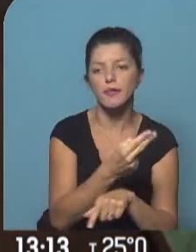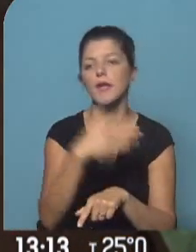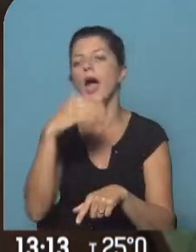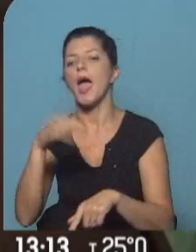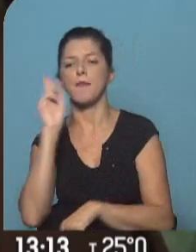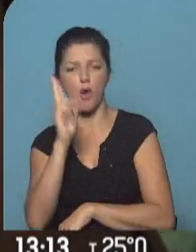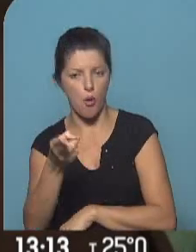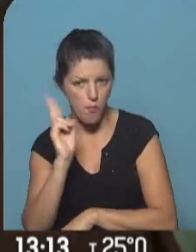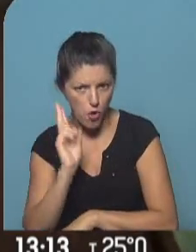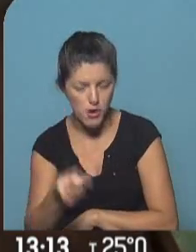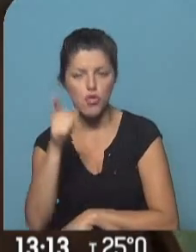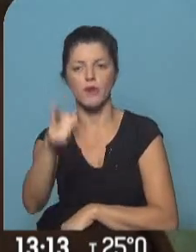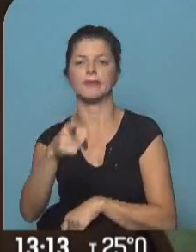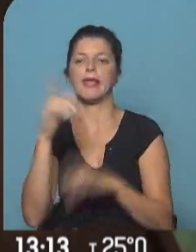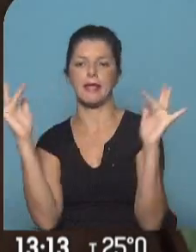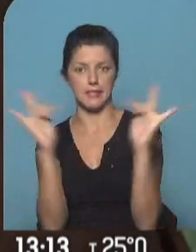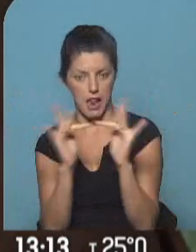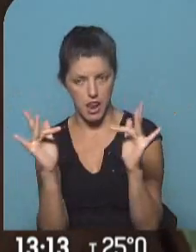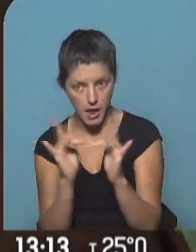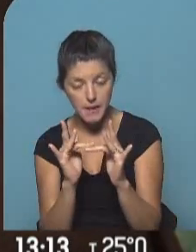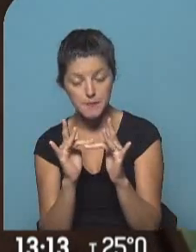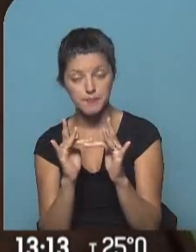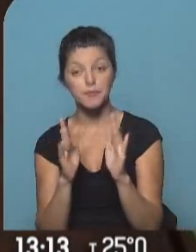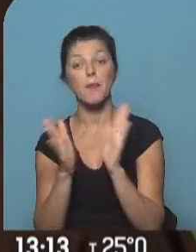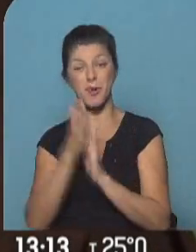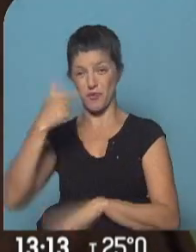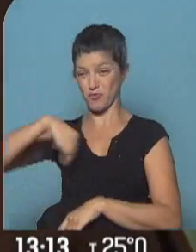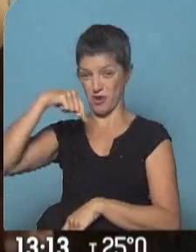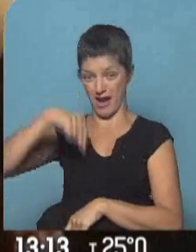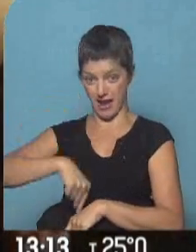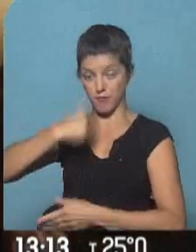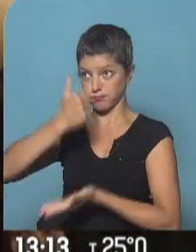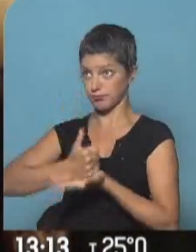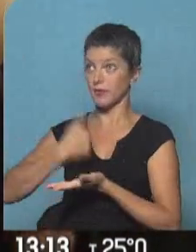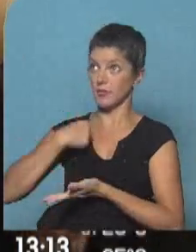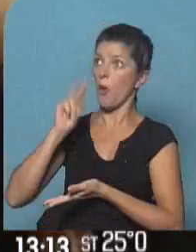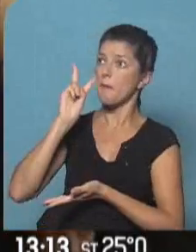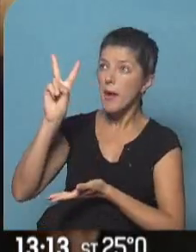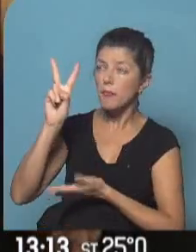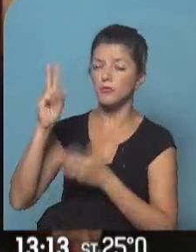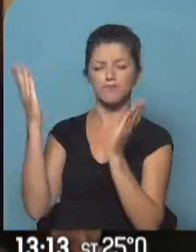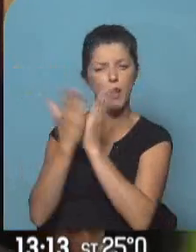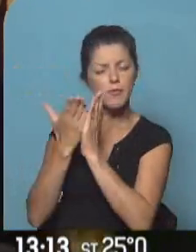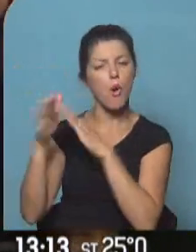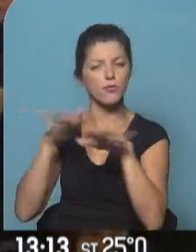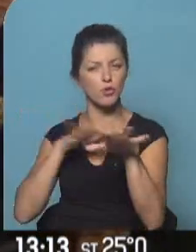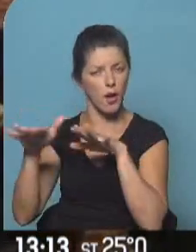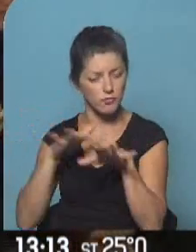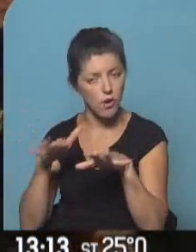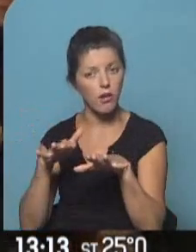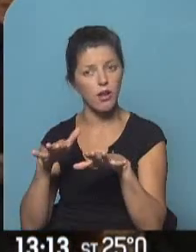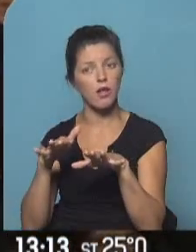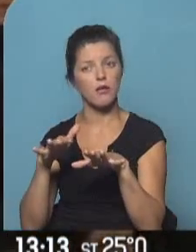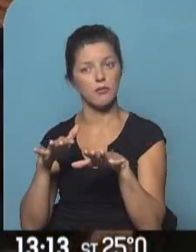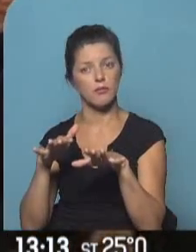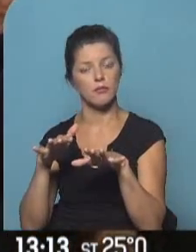redes sociales. Digamos, desde nuestra mirada, si se quiere, occidental, más cercana a lo que tiene que ver con